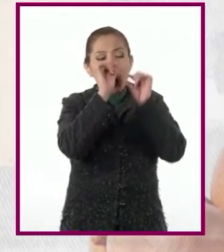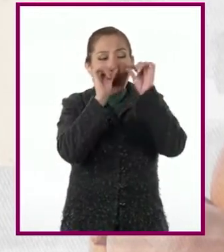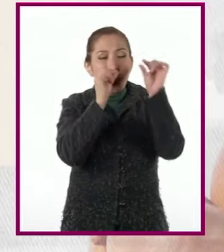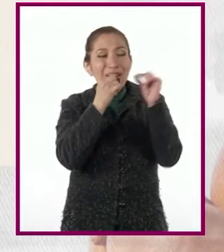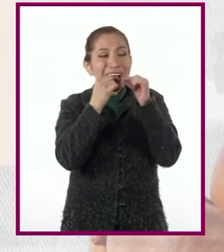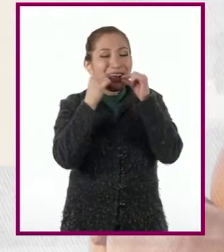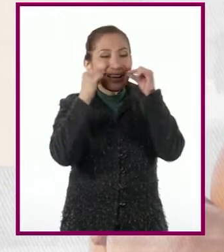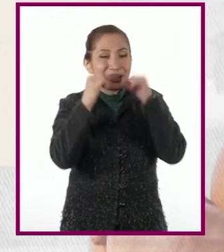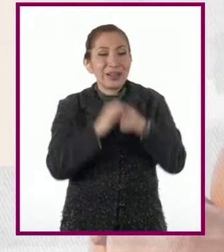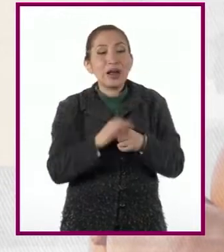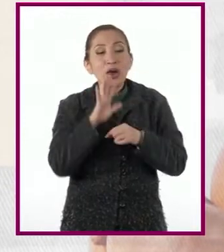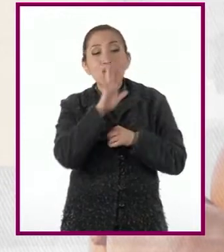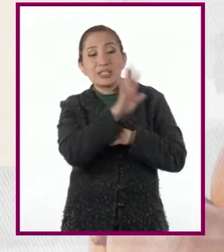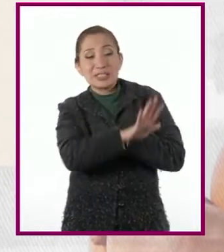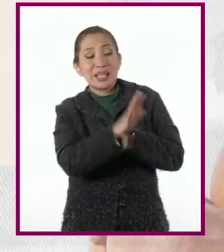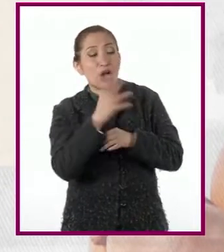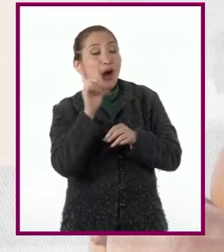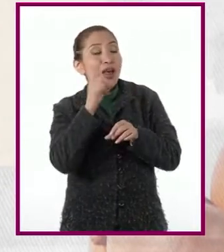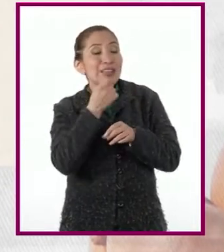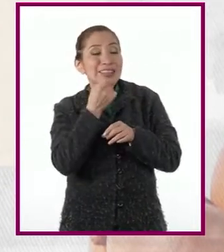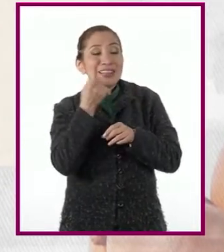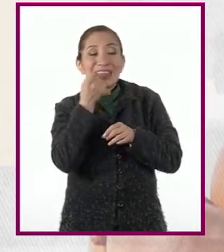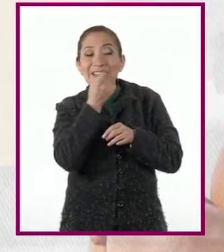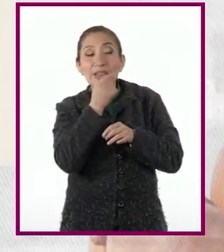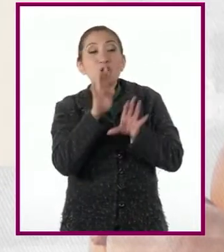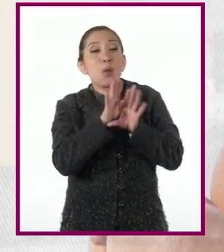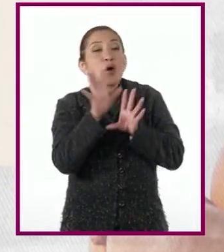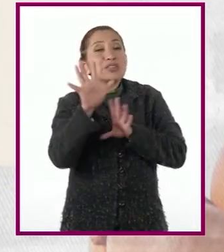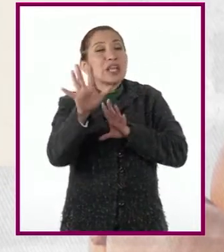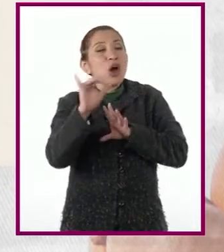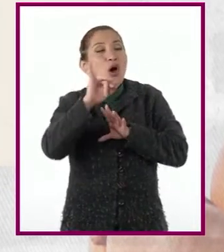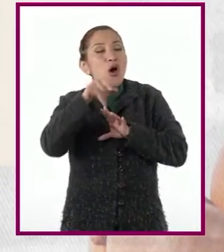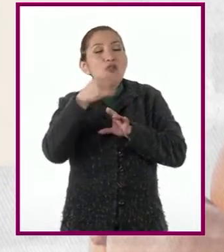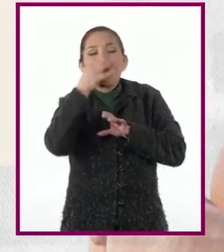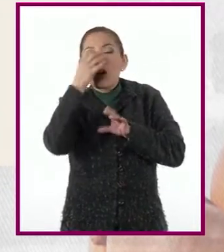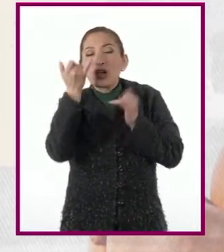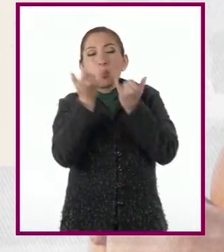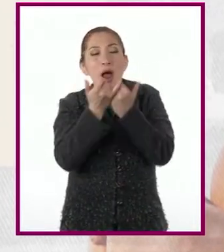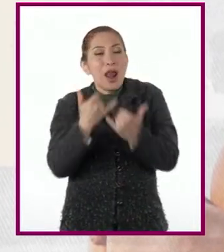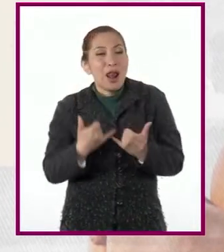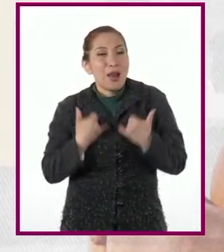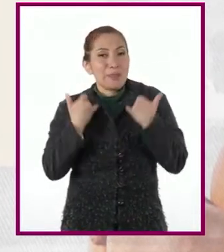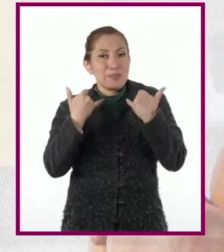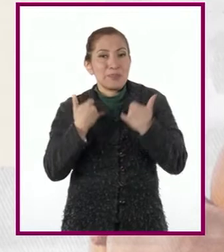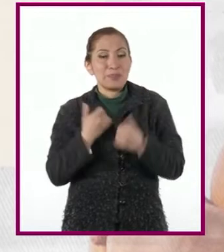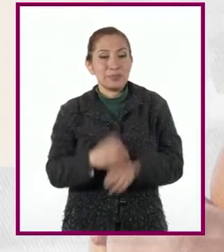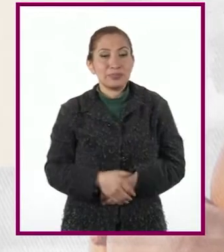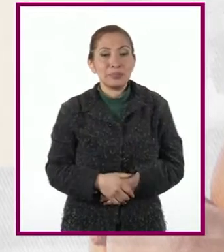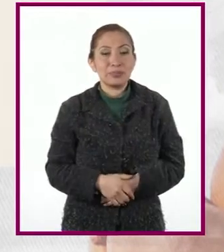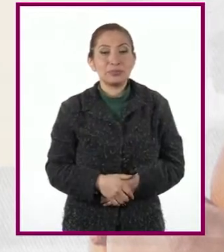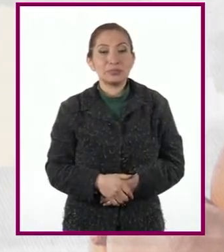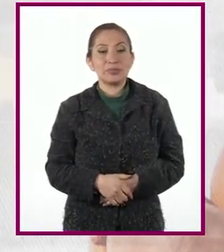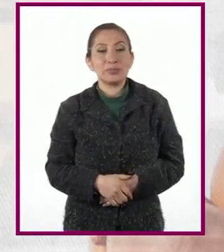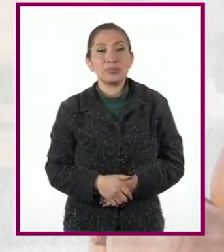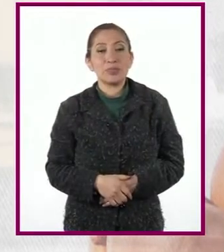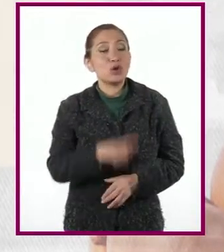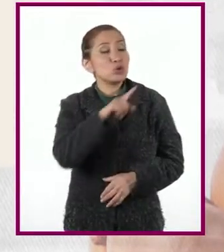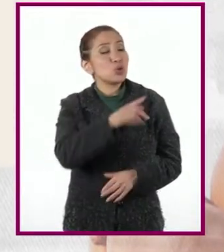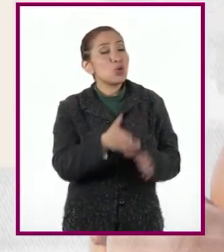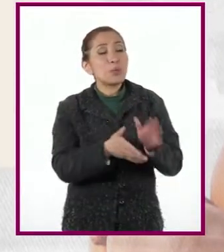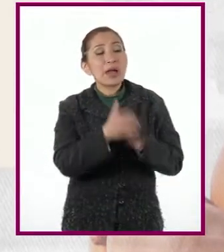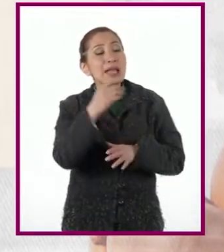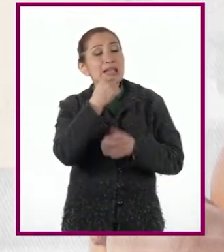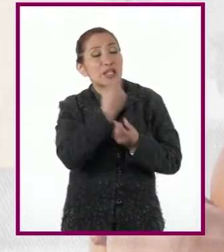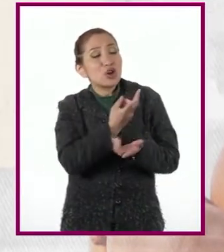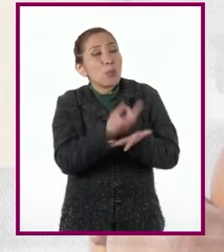diminutas ferocidades, con 5 dientes, como 5 jazmines adolescentes. Vuela niño